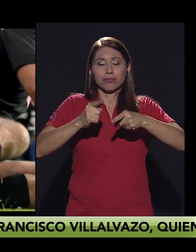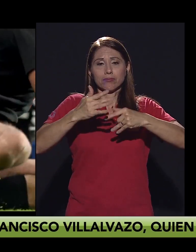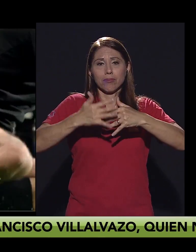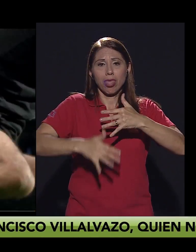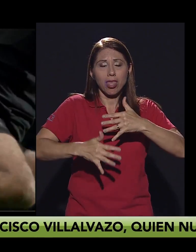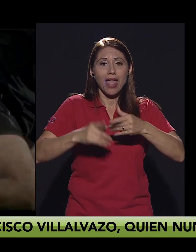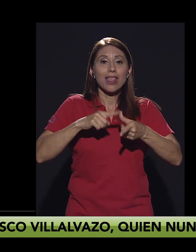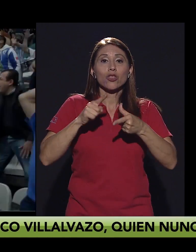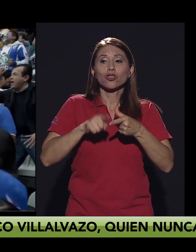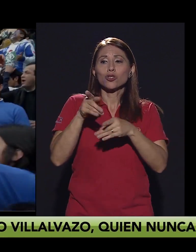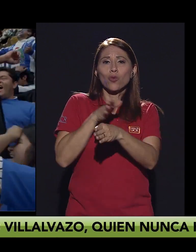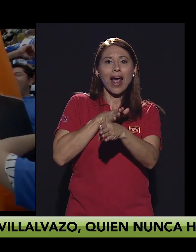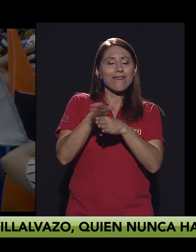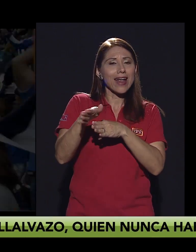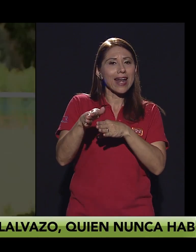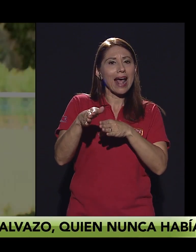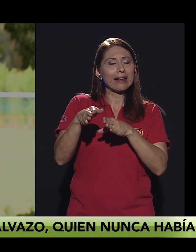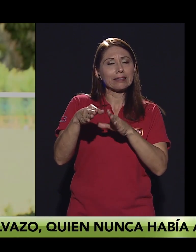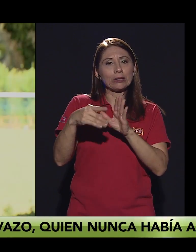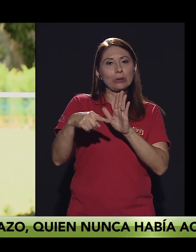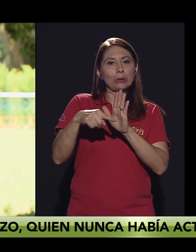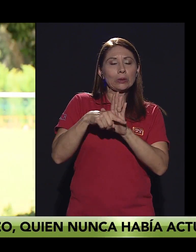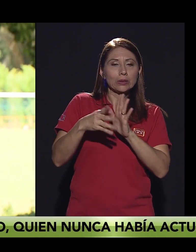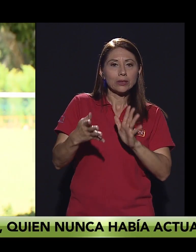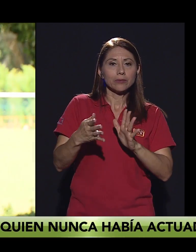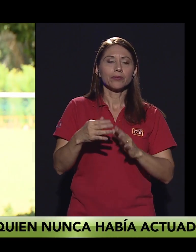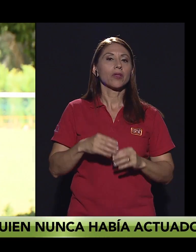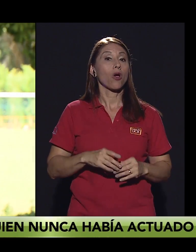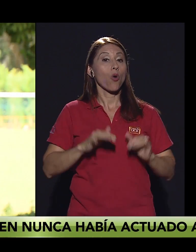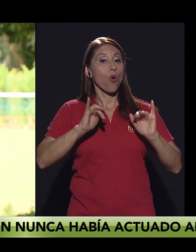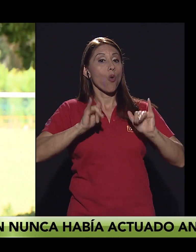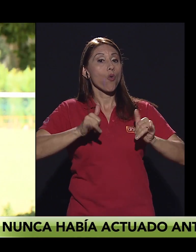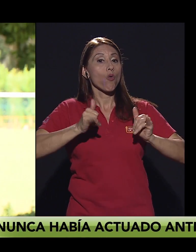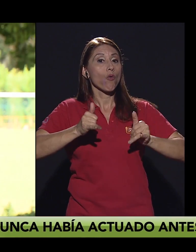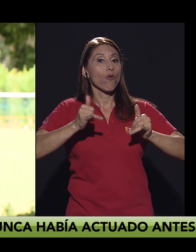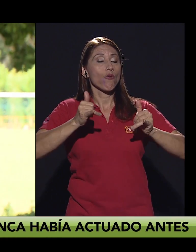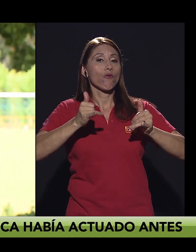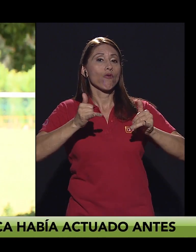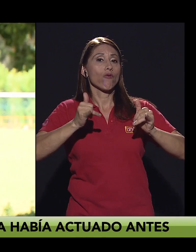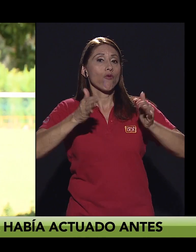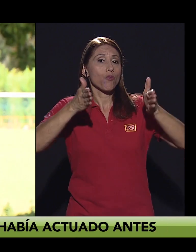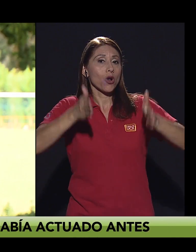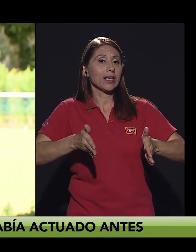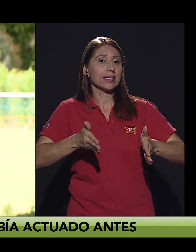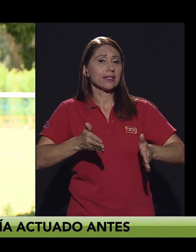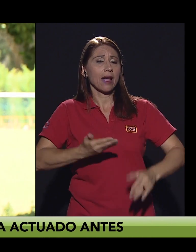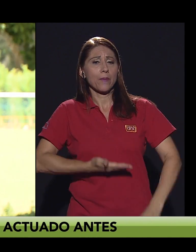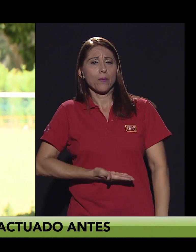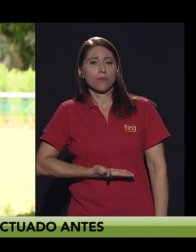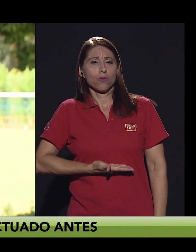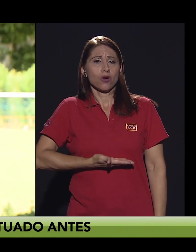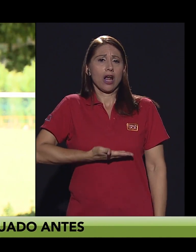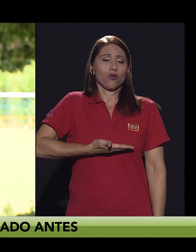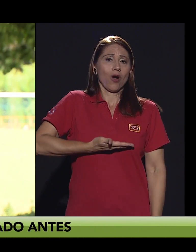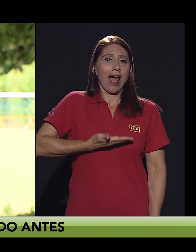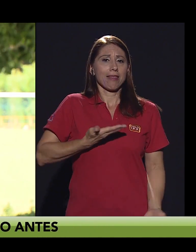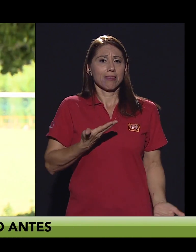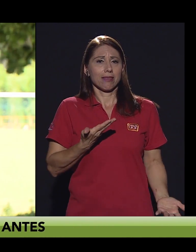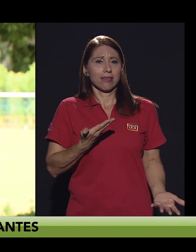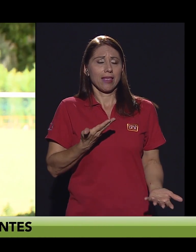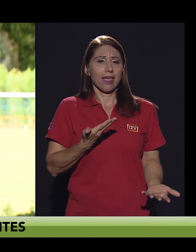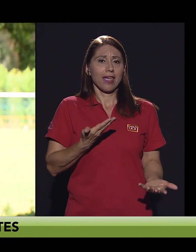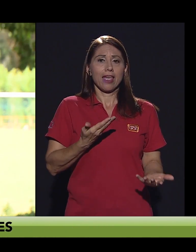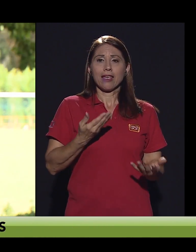su carrera se ve amenazada. Un futbolista muy arrogante, que llega